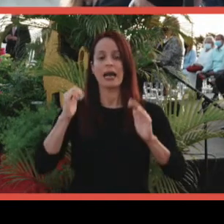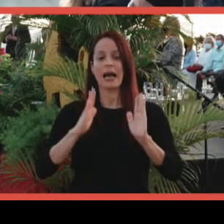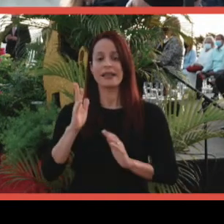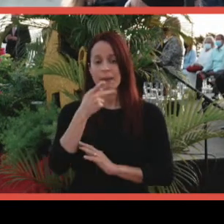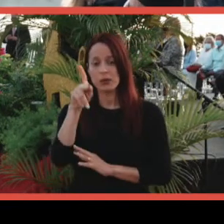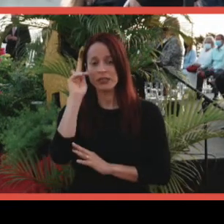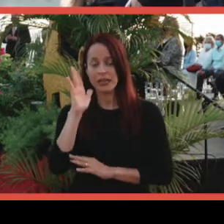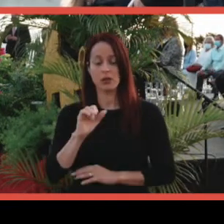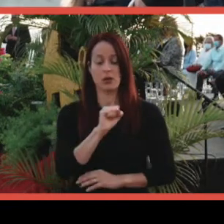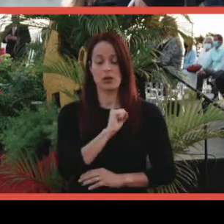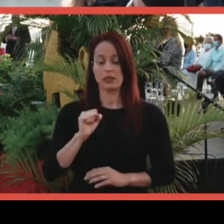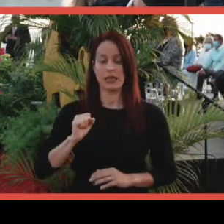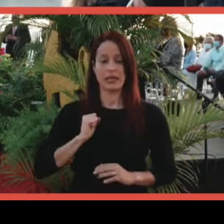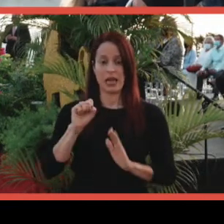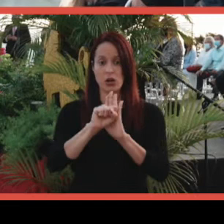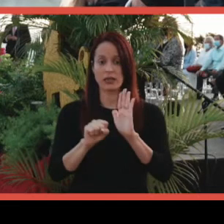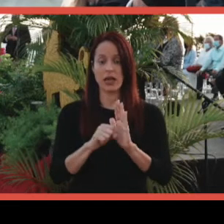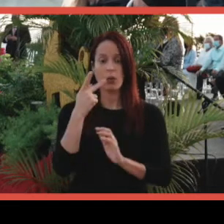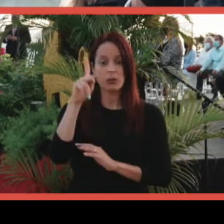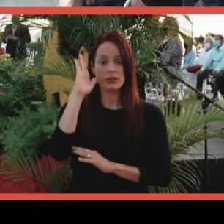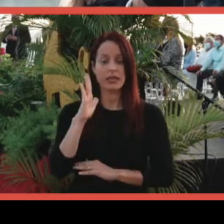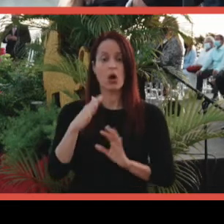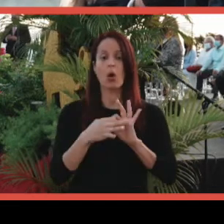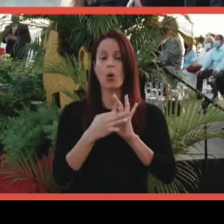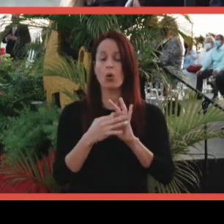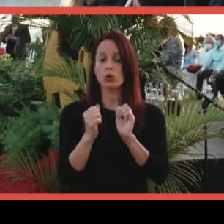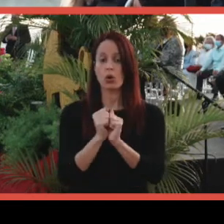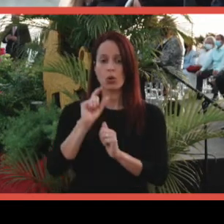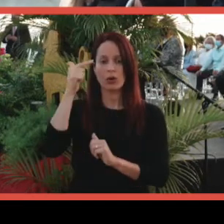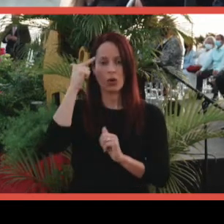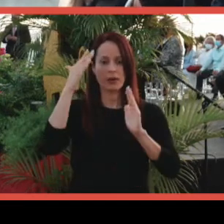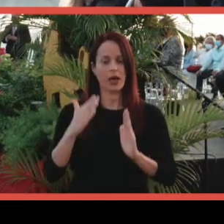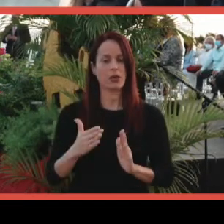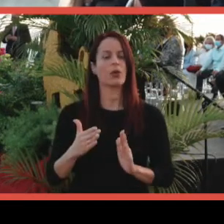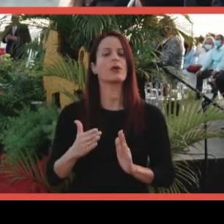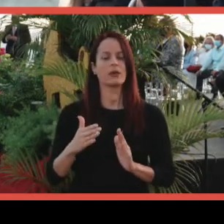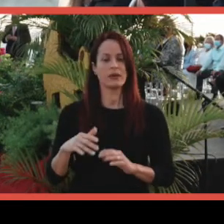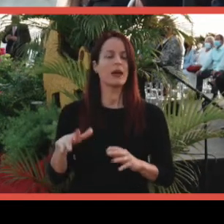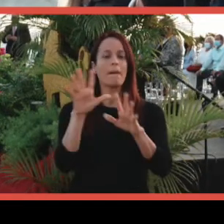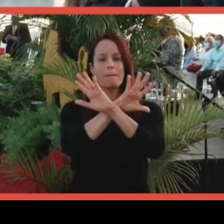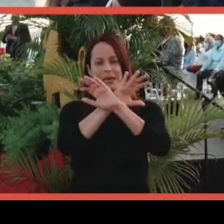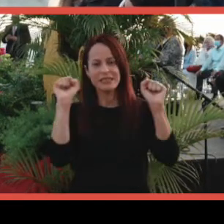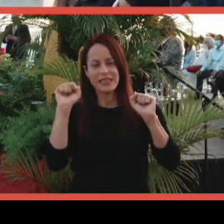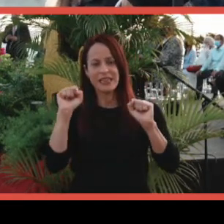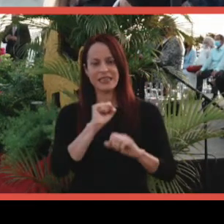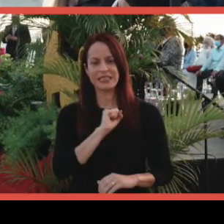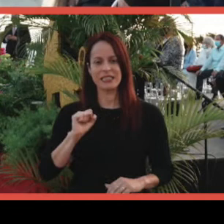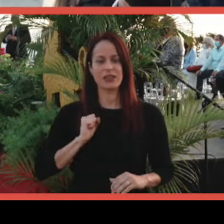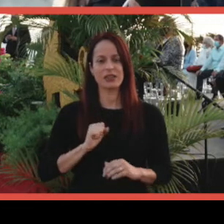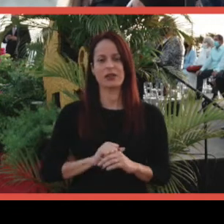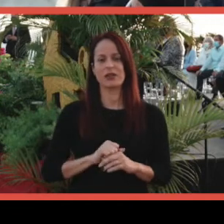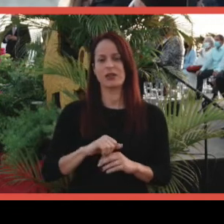un secretario de Estado ponceño, conjuntamente con nuestro gobernador, con nuestro presidente del Senado, José Luis